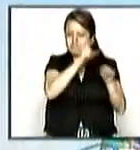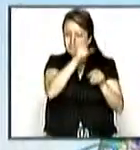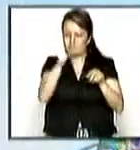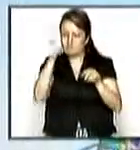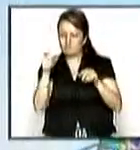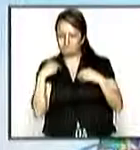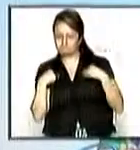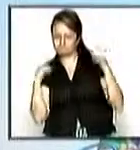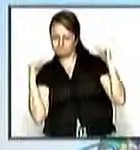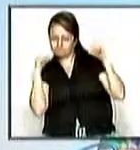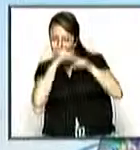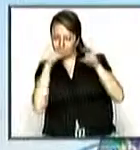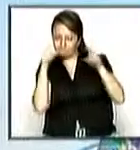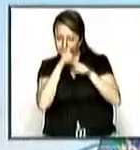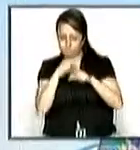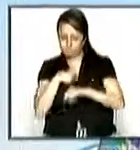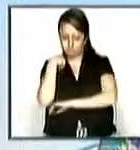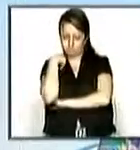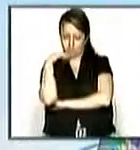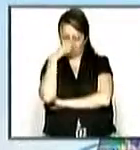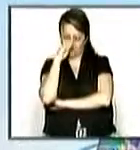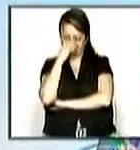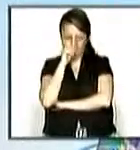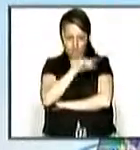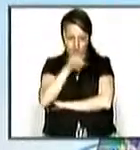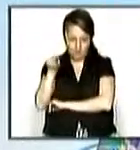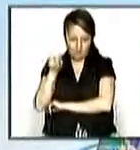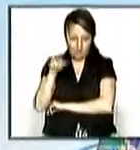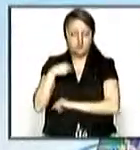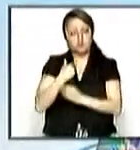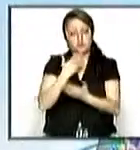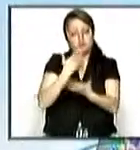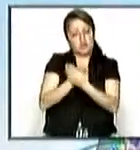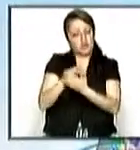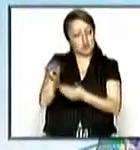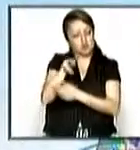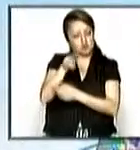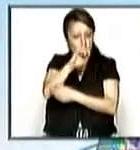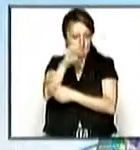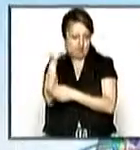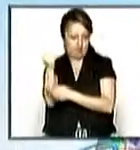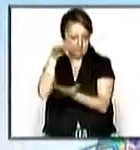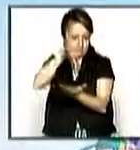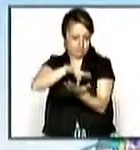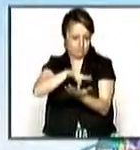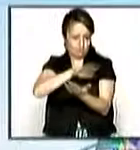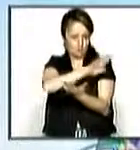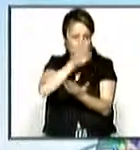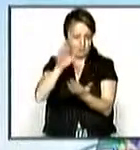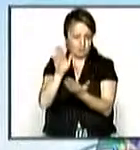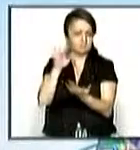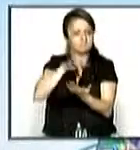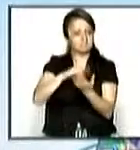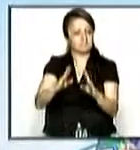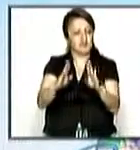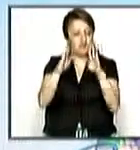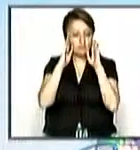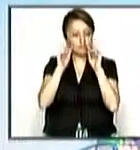doctor Oscar Iván Grajales, a la doctora Adriana Maya García y a todos ustedes por estar atentos a este